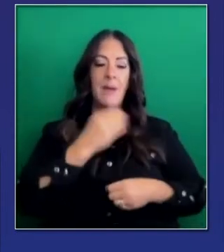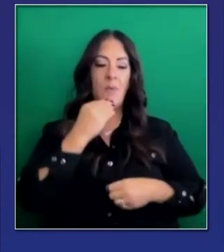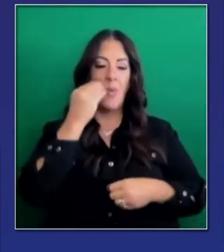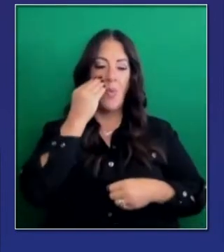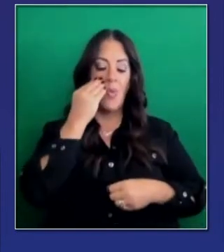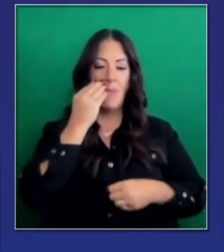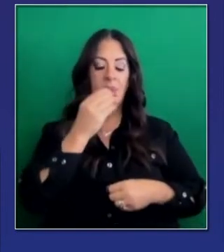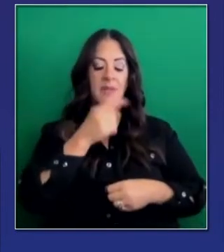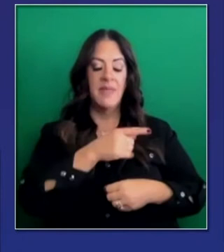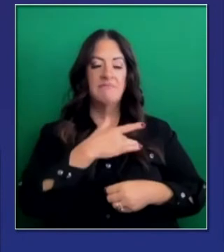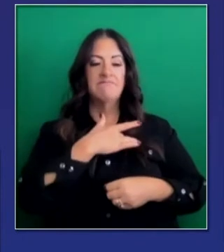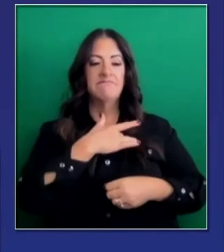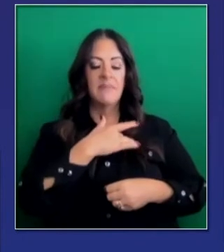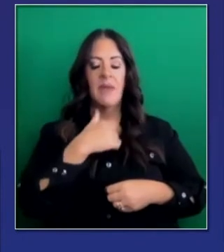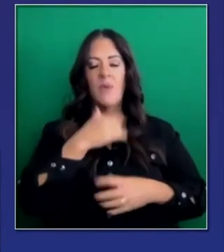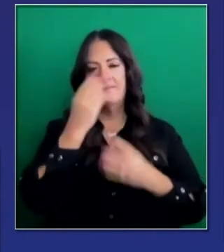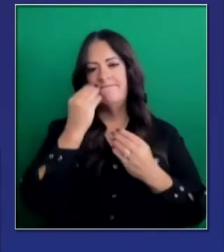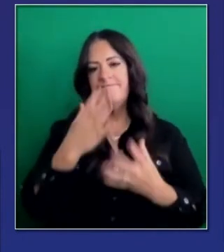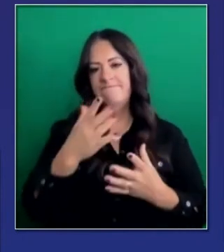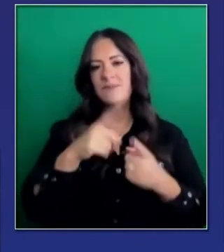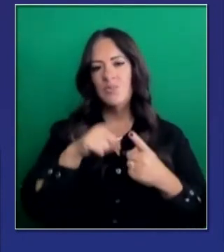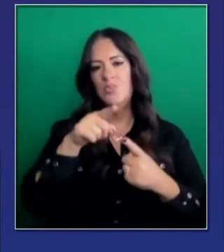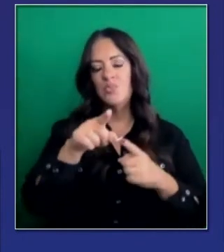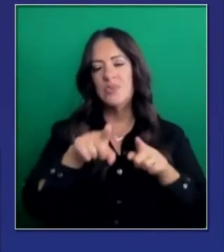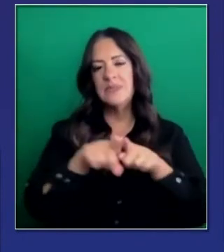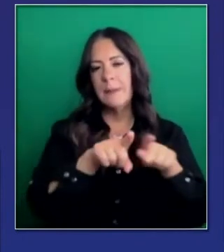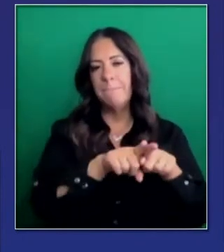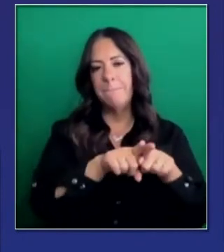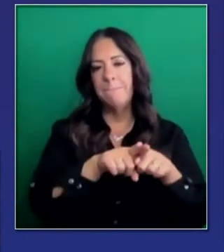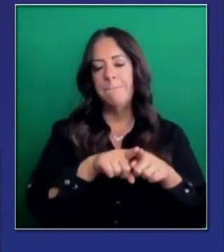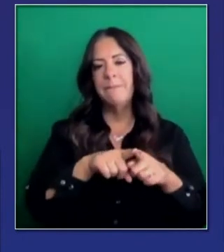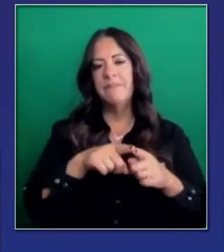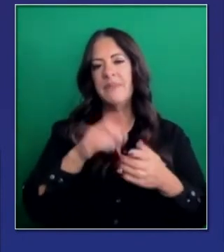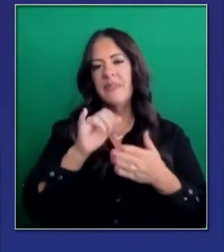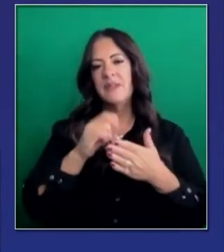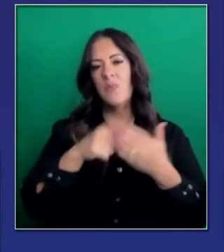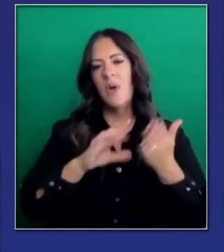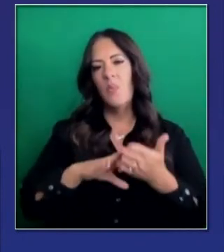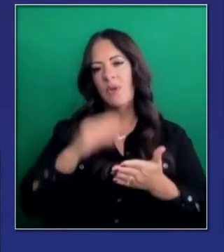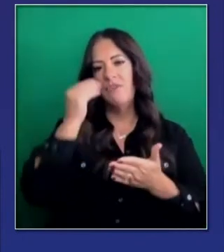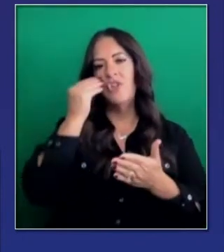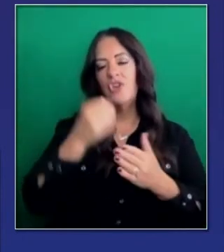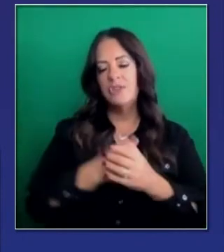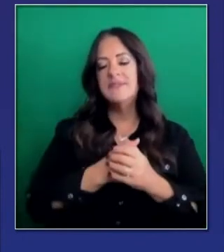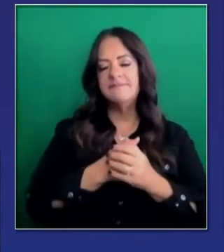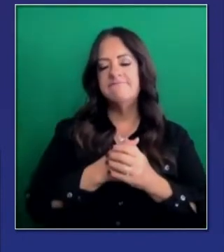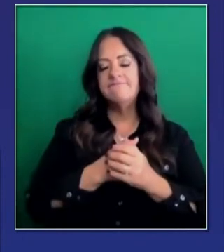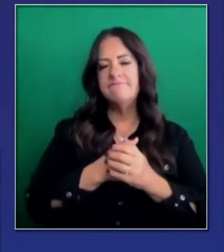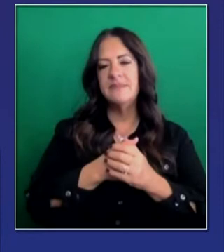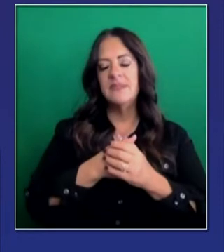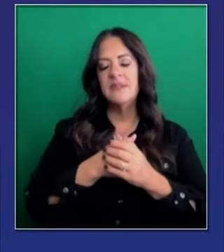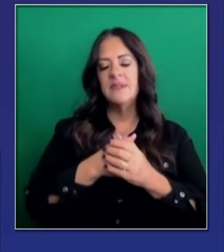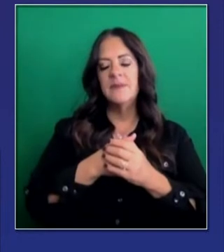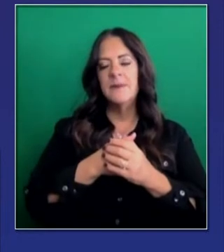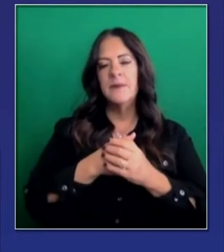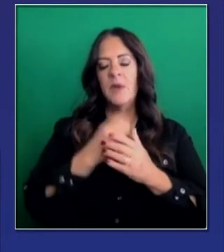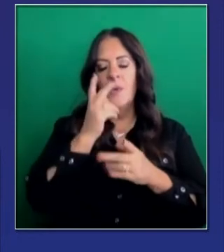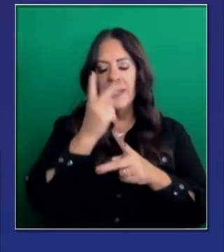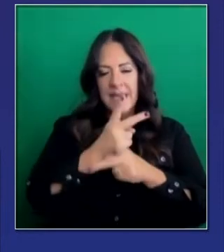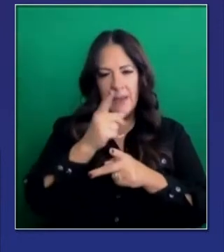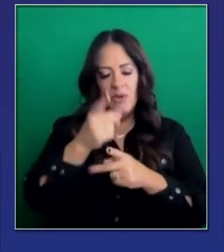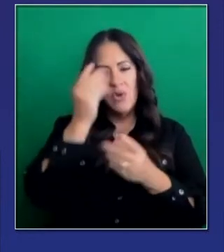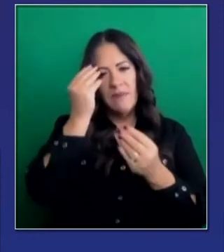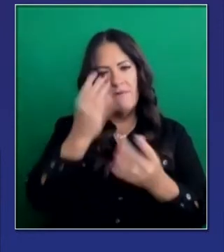público a ustedes en tiempo real y esa es la reseña en cuanto al estatus de estos